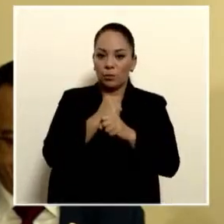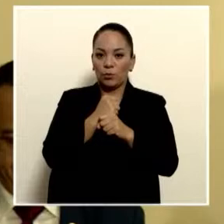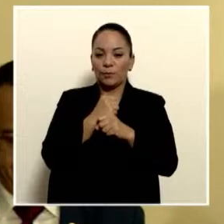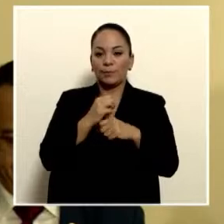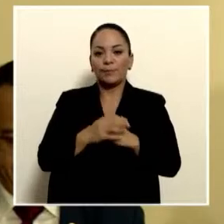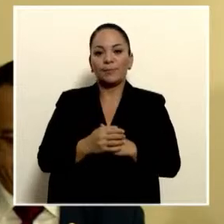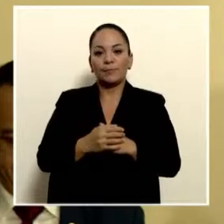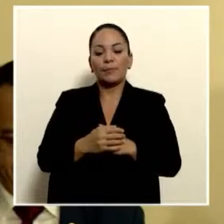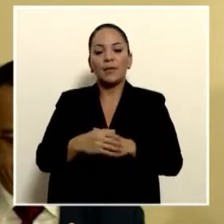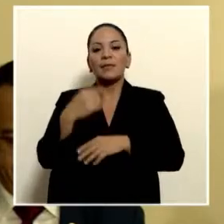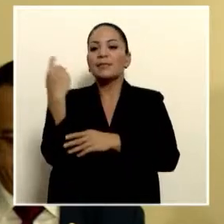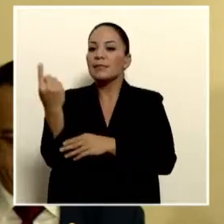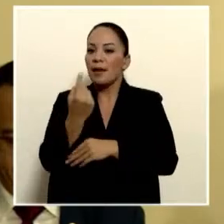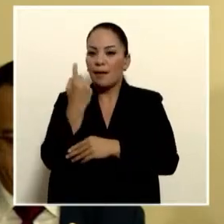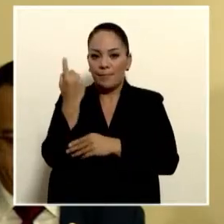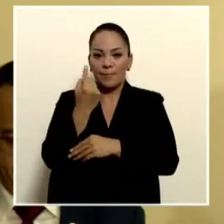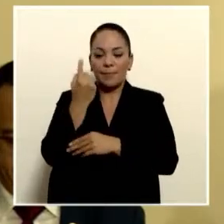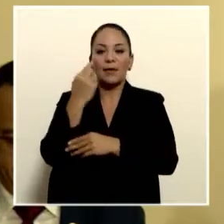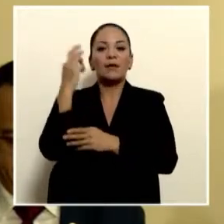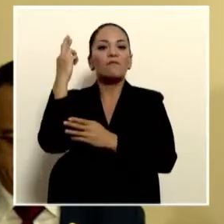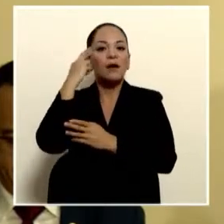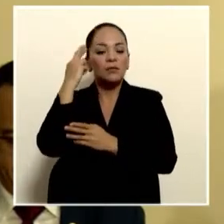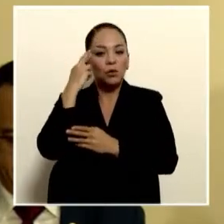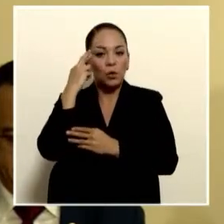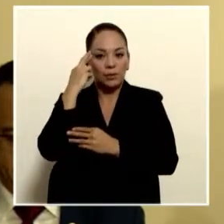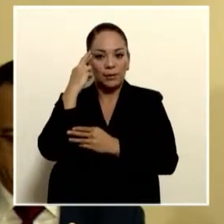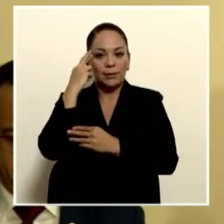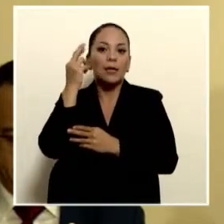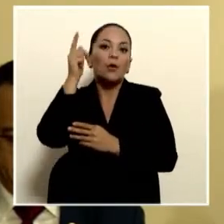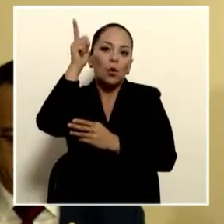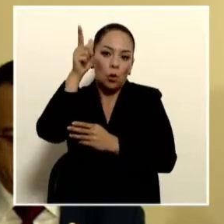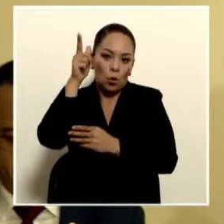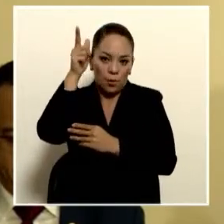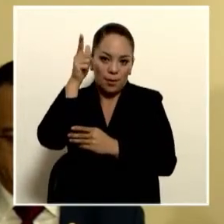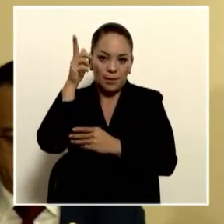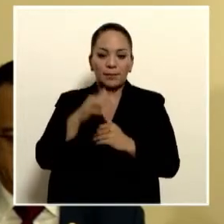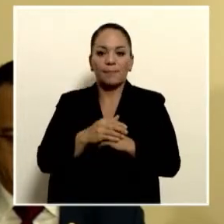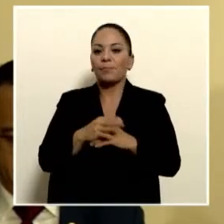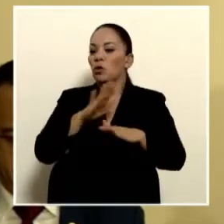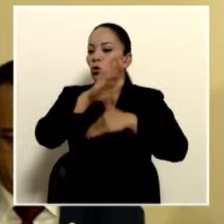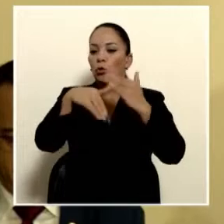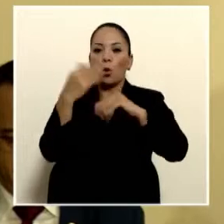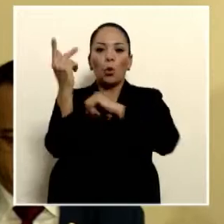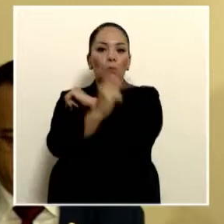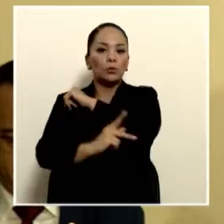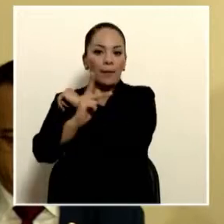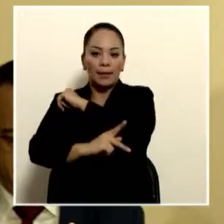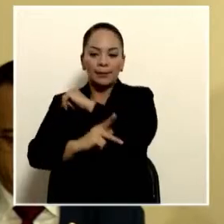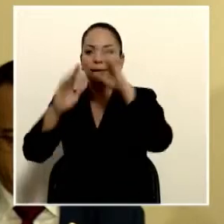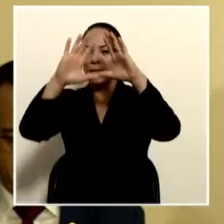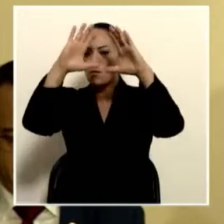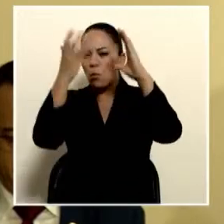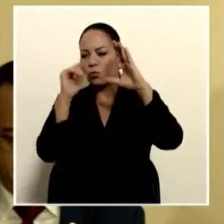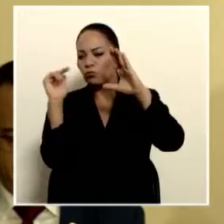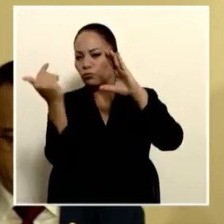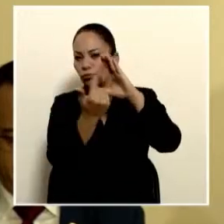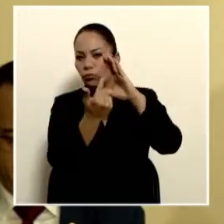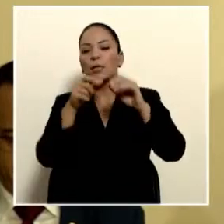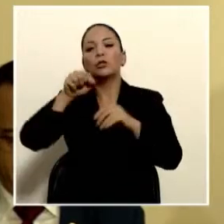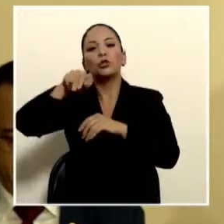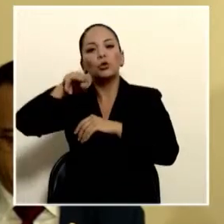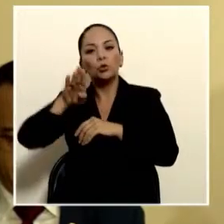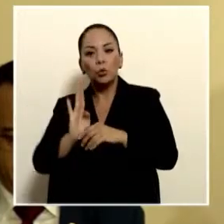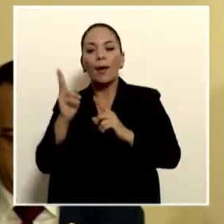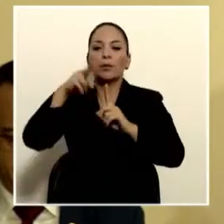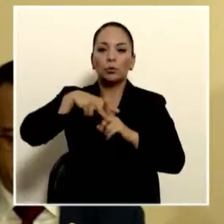Y como siempre, por razones lógicas, en todos los países del mundo hay una subejecución